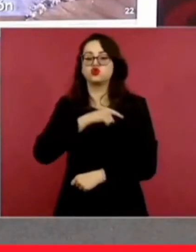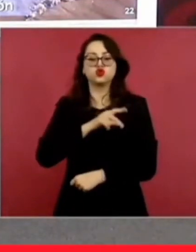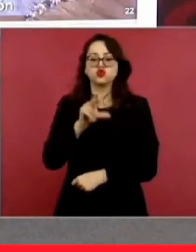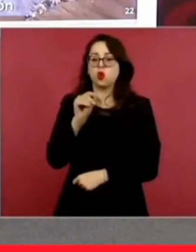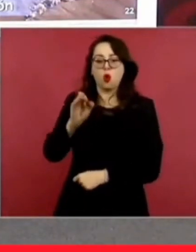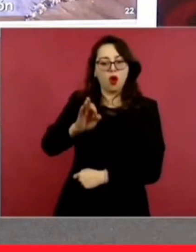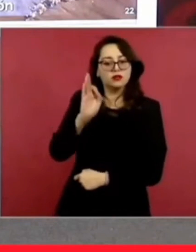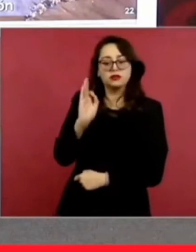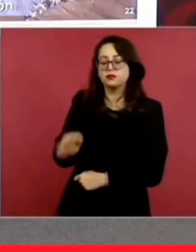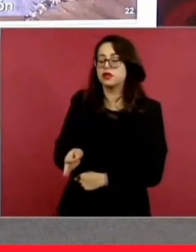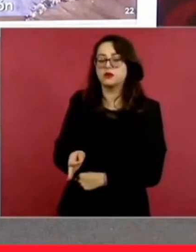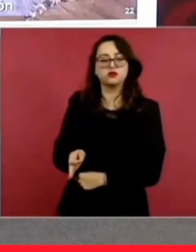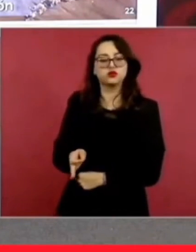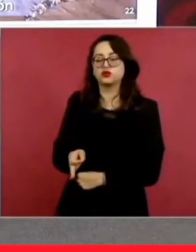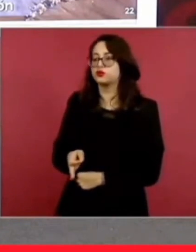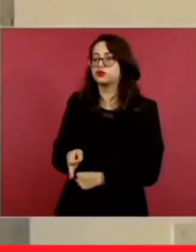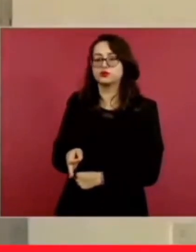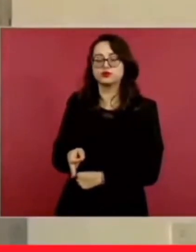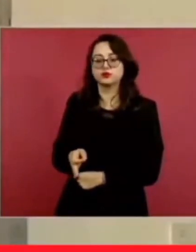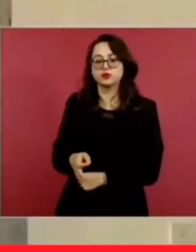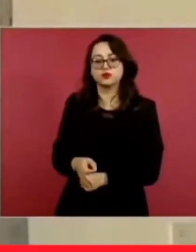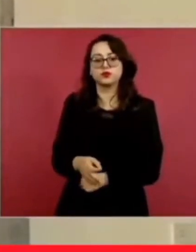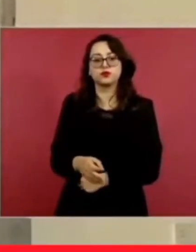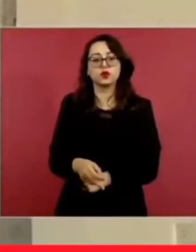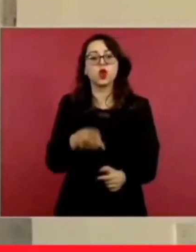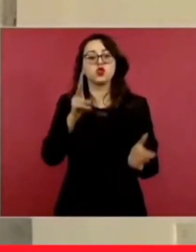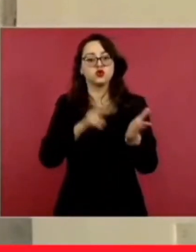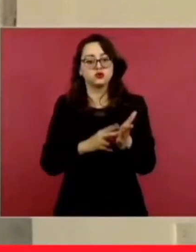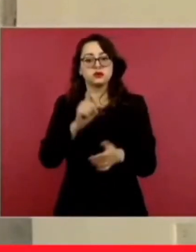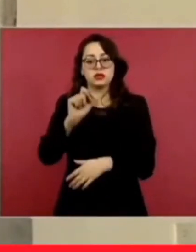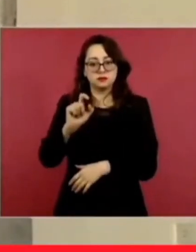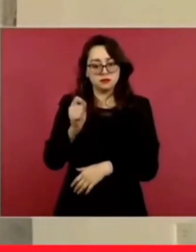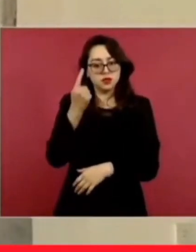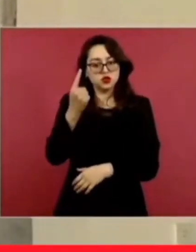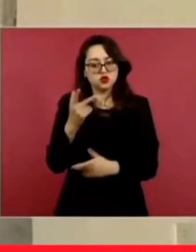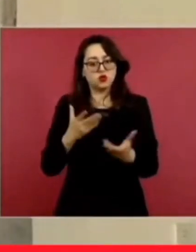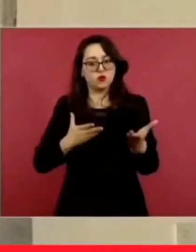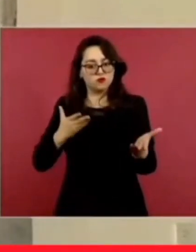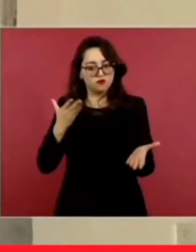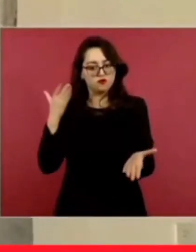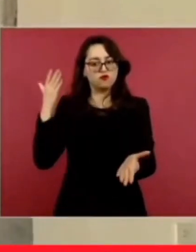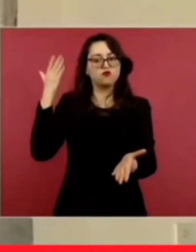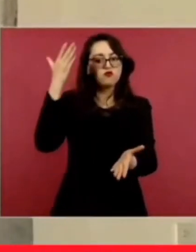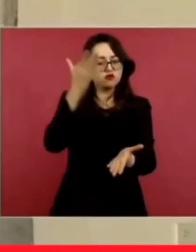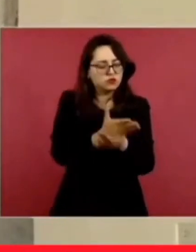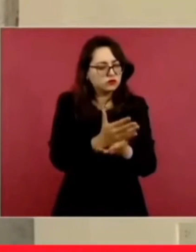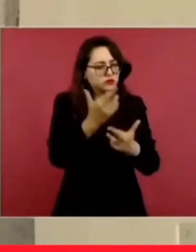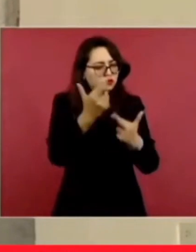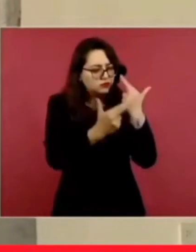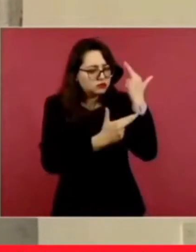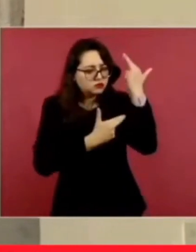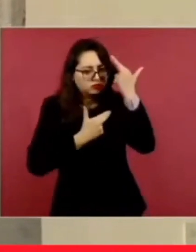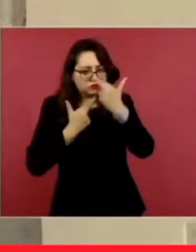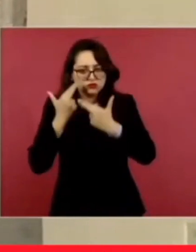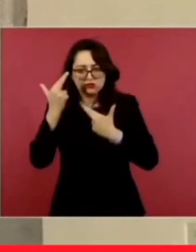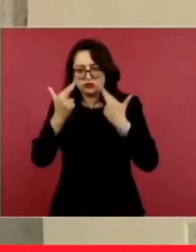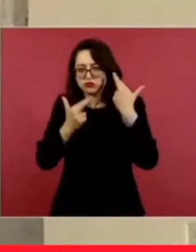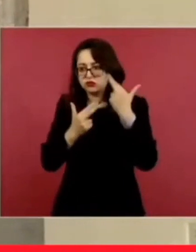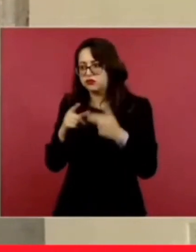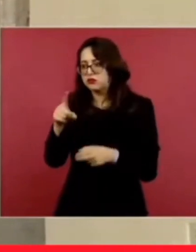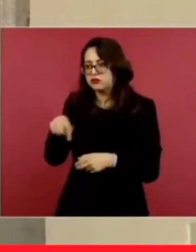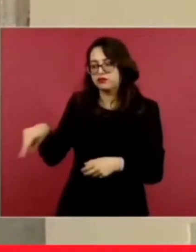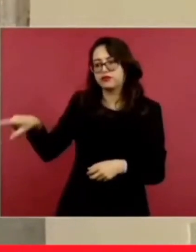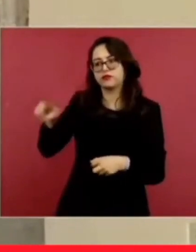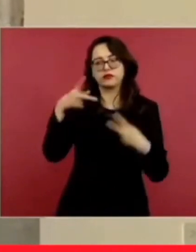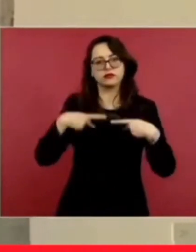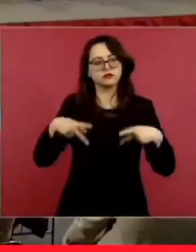del presidente, en julio de 2021 volvimos a estar en territorio porque la gente le hizo llegar al presidente que tenía